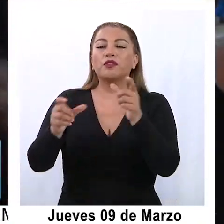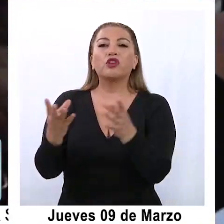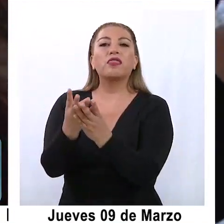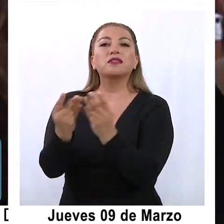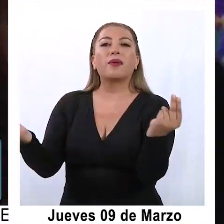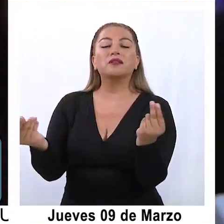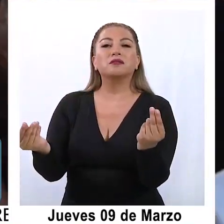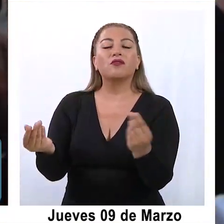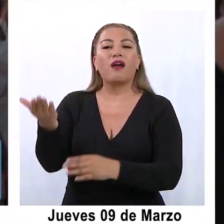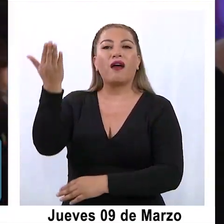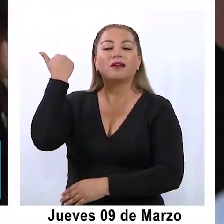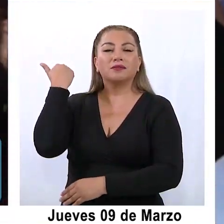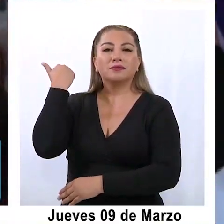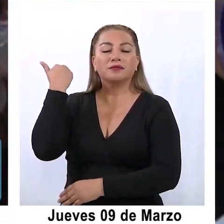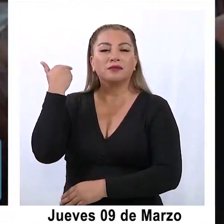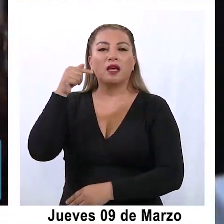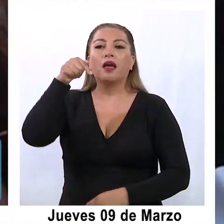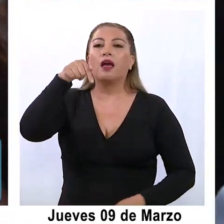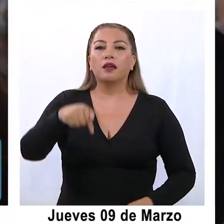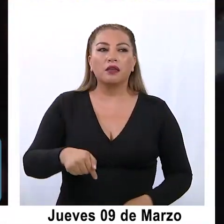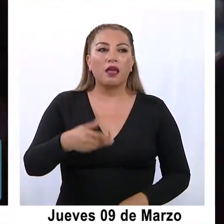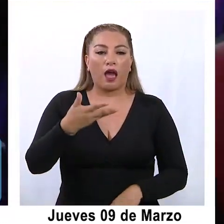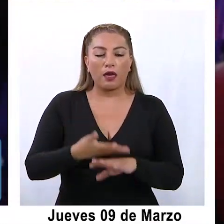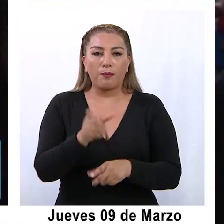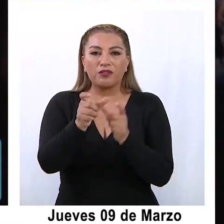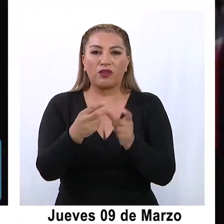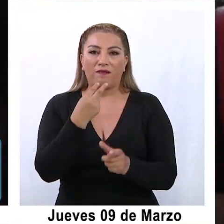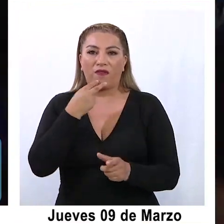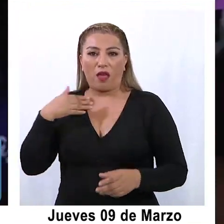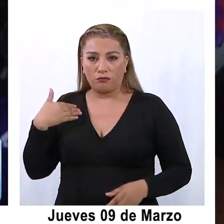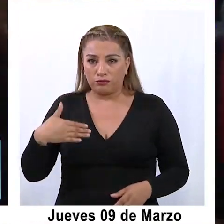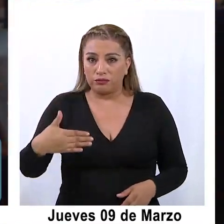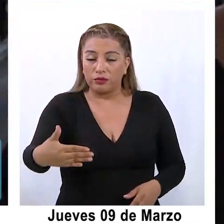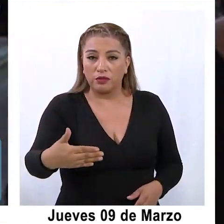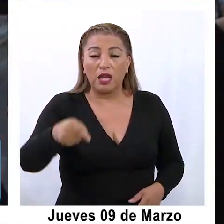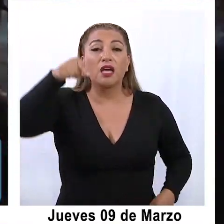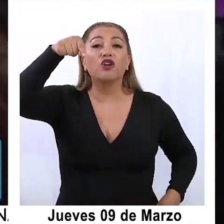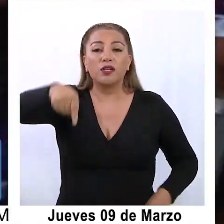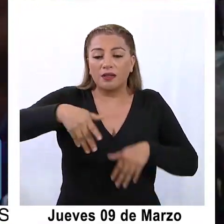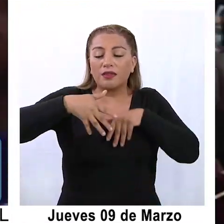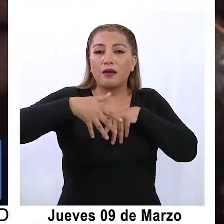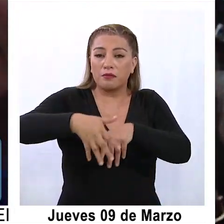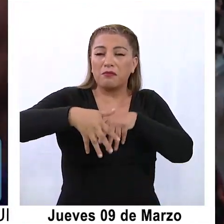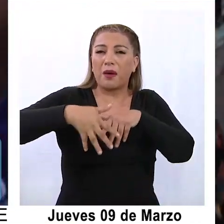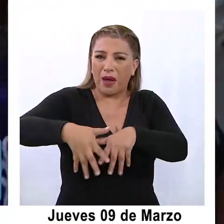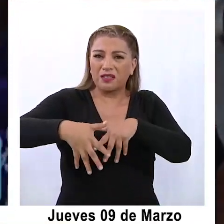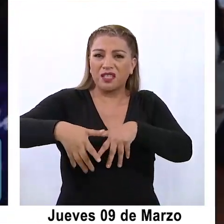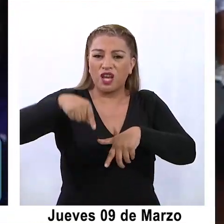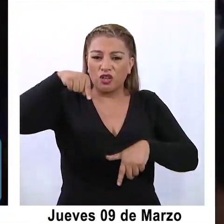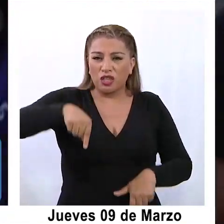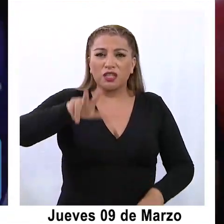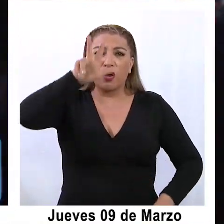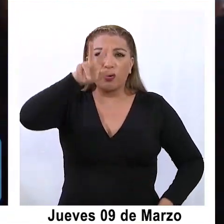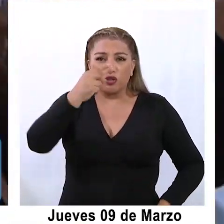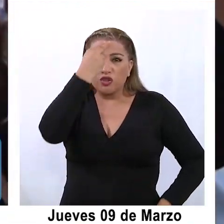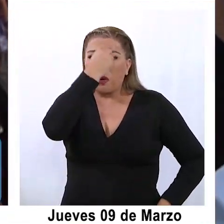y desaparecidos, aquí hay sobrevivientes. Es por eso que con esta marcha y con este